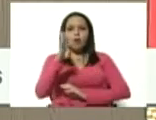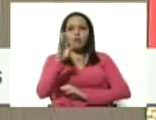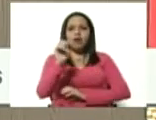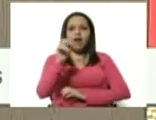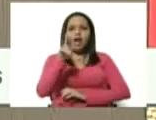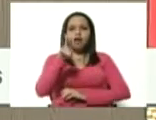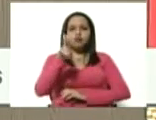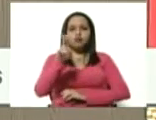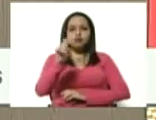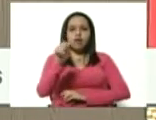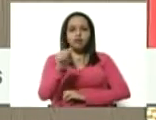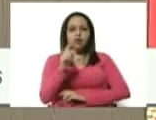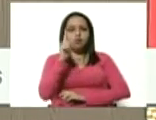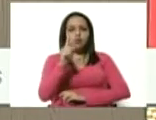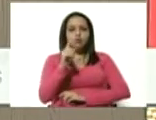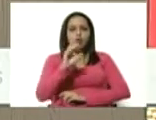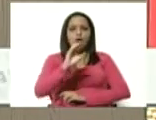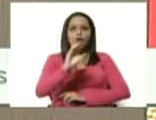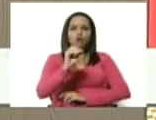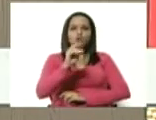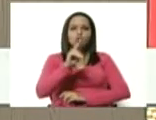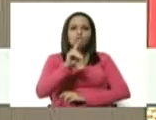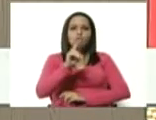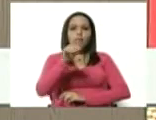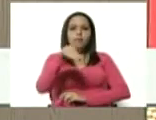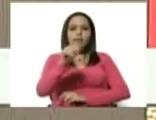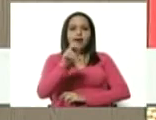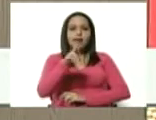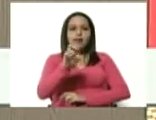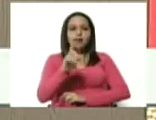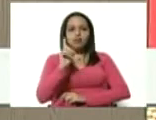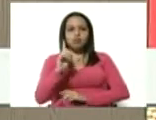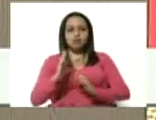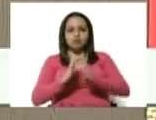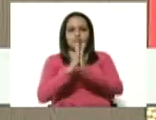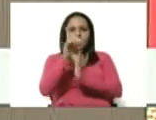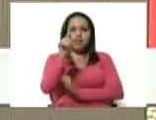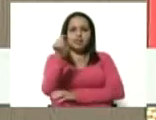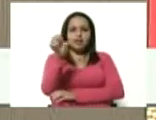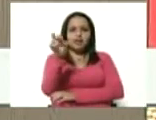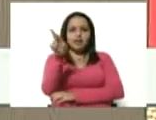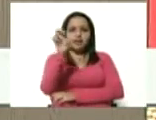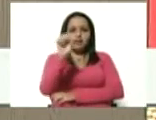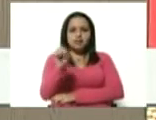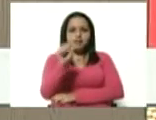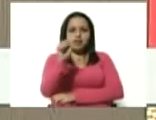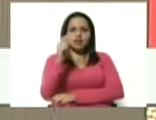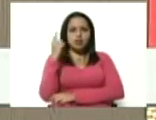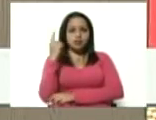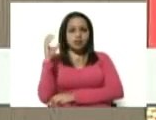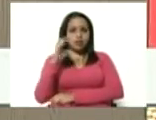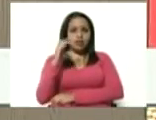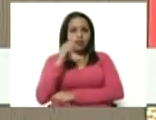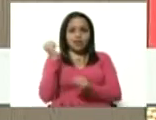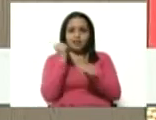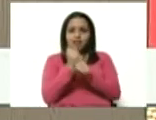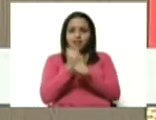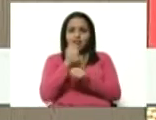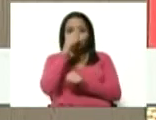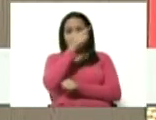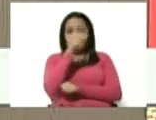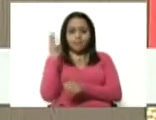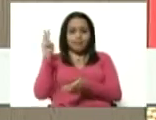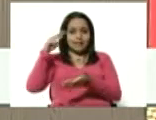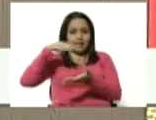Ocumare del Tuy, 1 en Santa Teresa del Tuy y un residente del distrito capital que labora en el